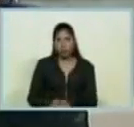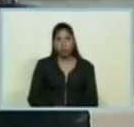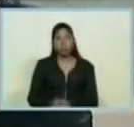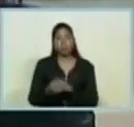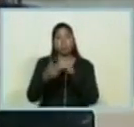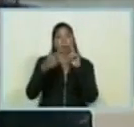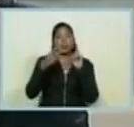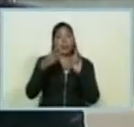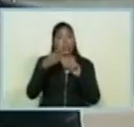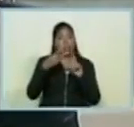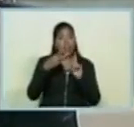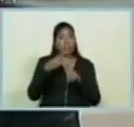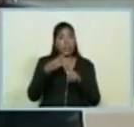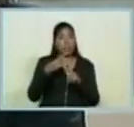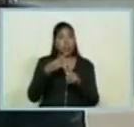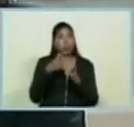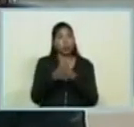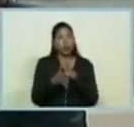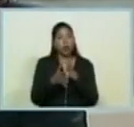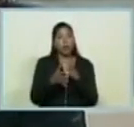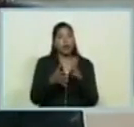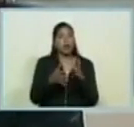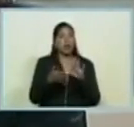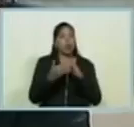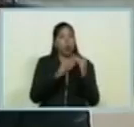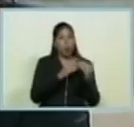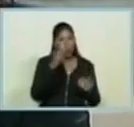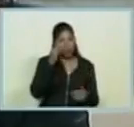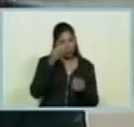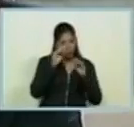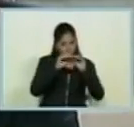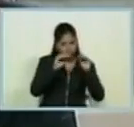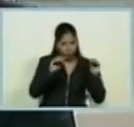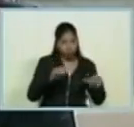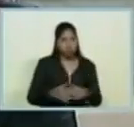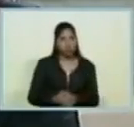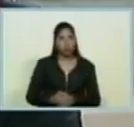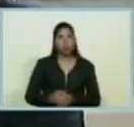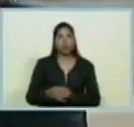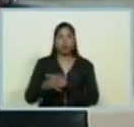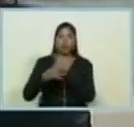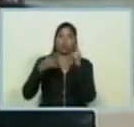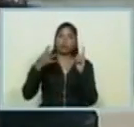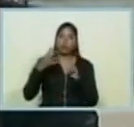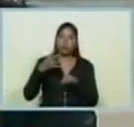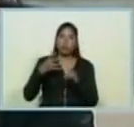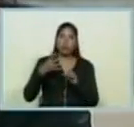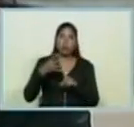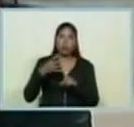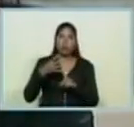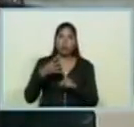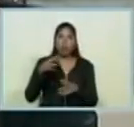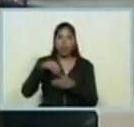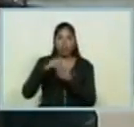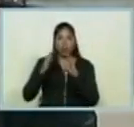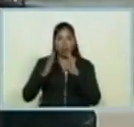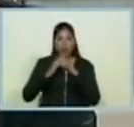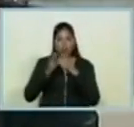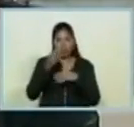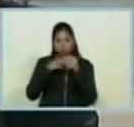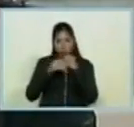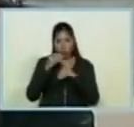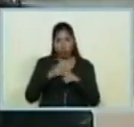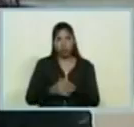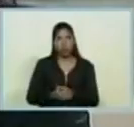a los consejos comunales, a las comunas y a los CLAP. Otro elemento importante que estamos desarrollando en el programa Casas de Alimentación está orientado a todo